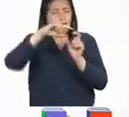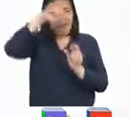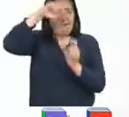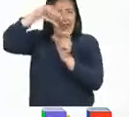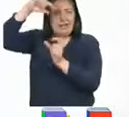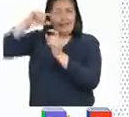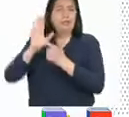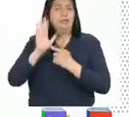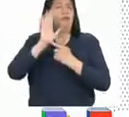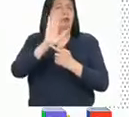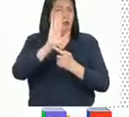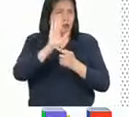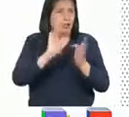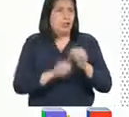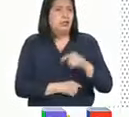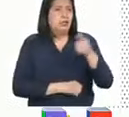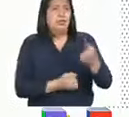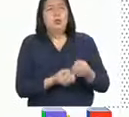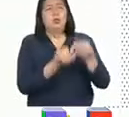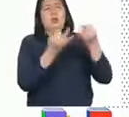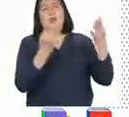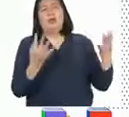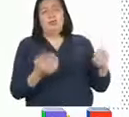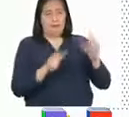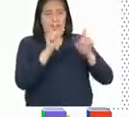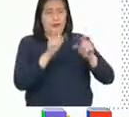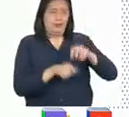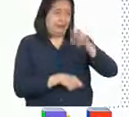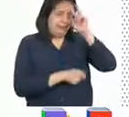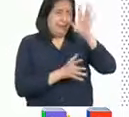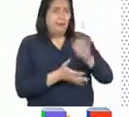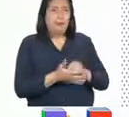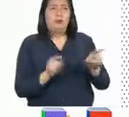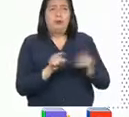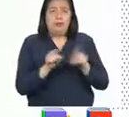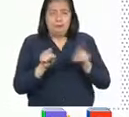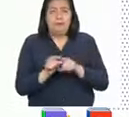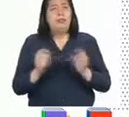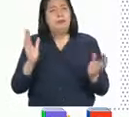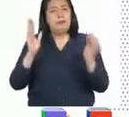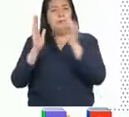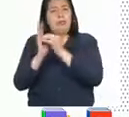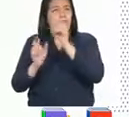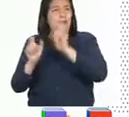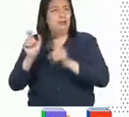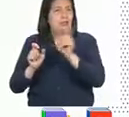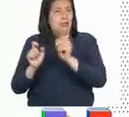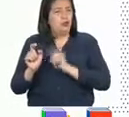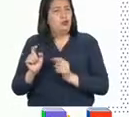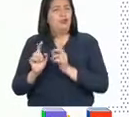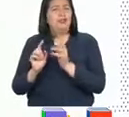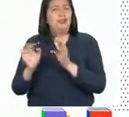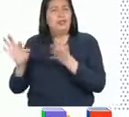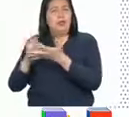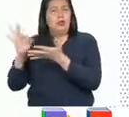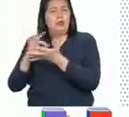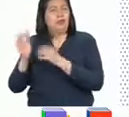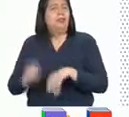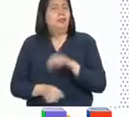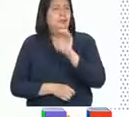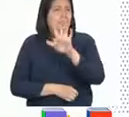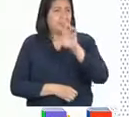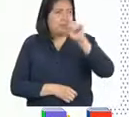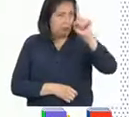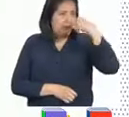que representara la población total, incluyendo la población omitida, es decir, los